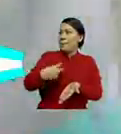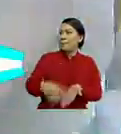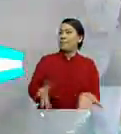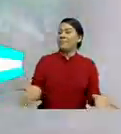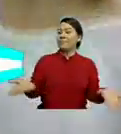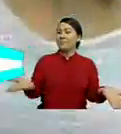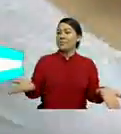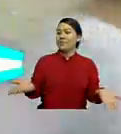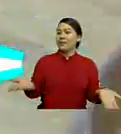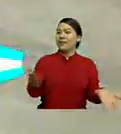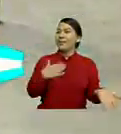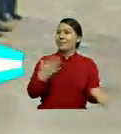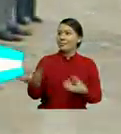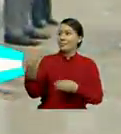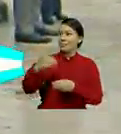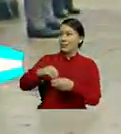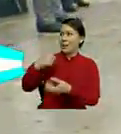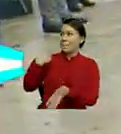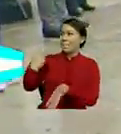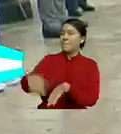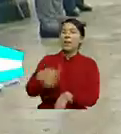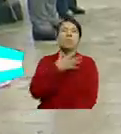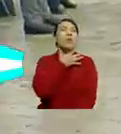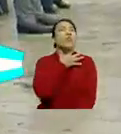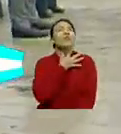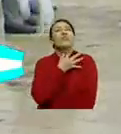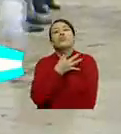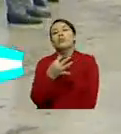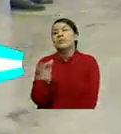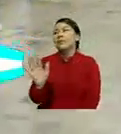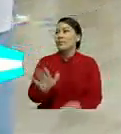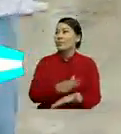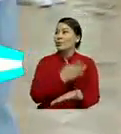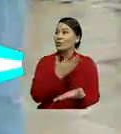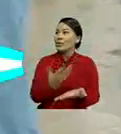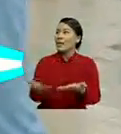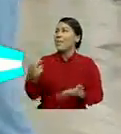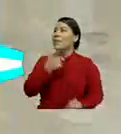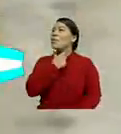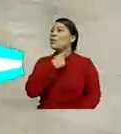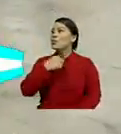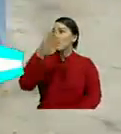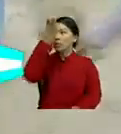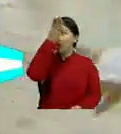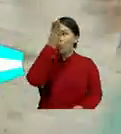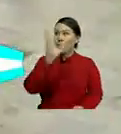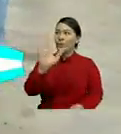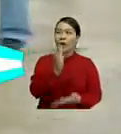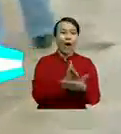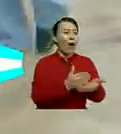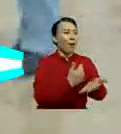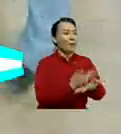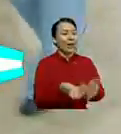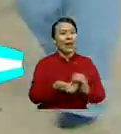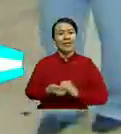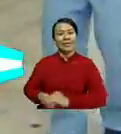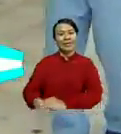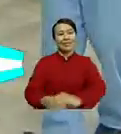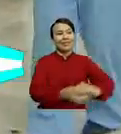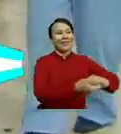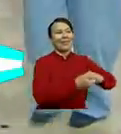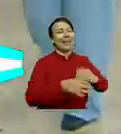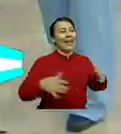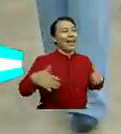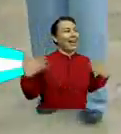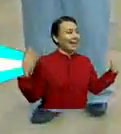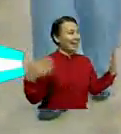haberme metido en una academia de danza. Me encanta la música, me encanta el arte, me encanta compartir y la alegría de todos,